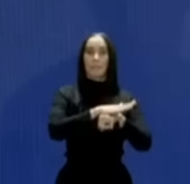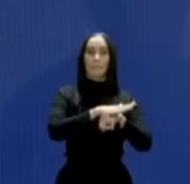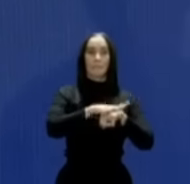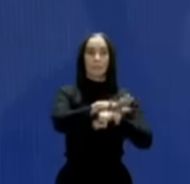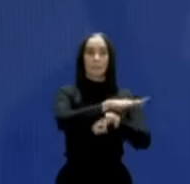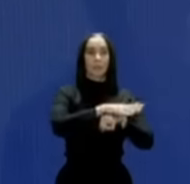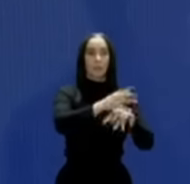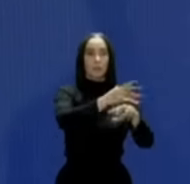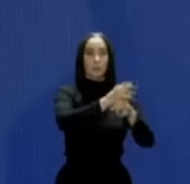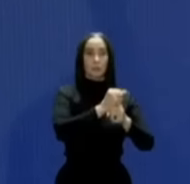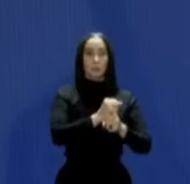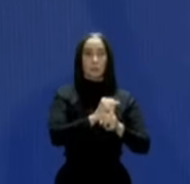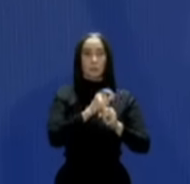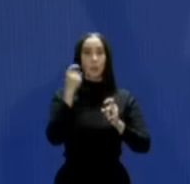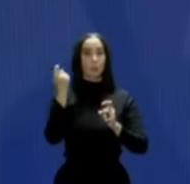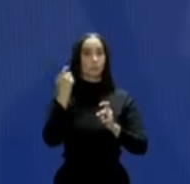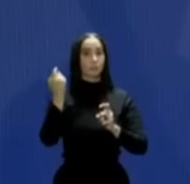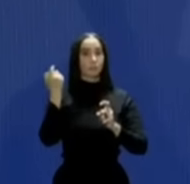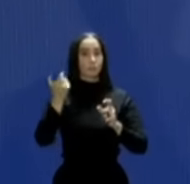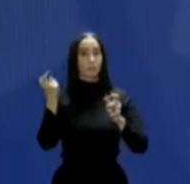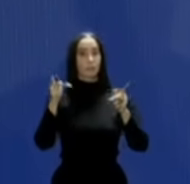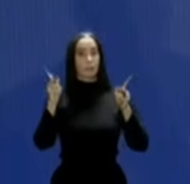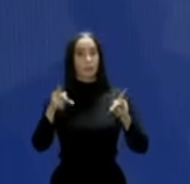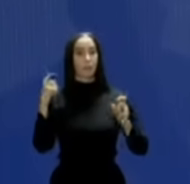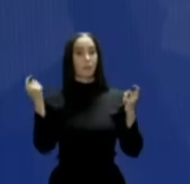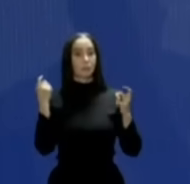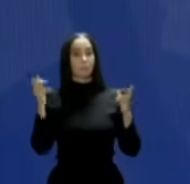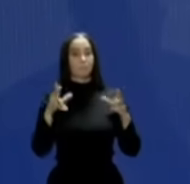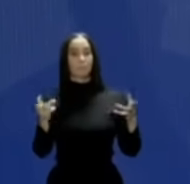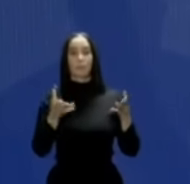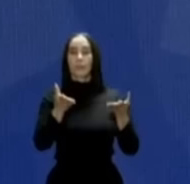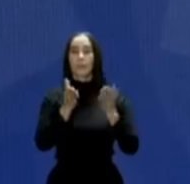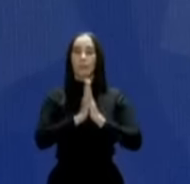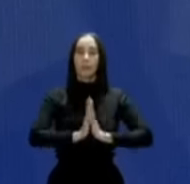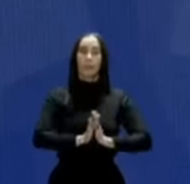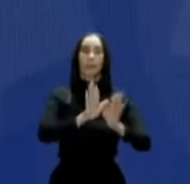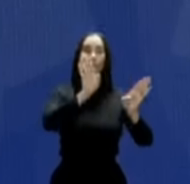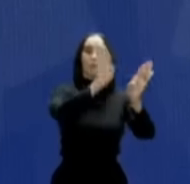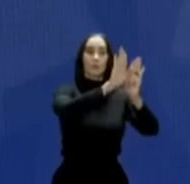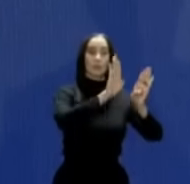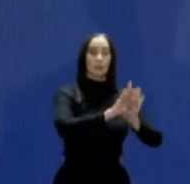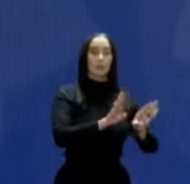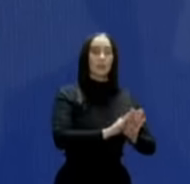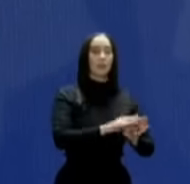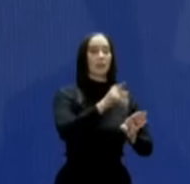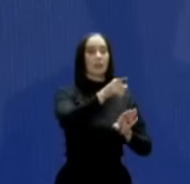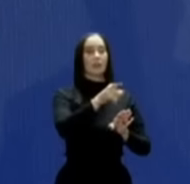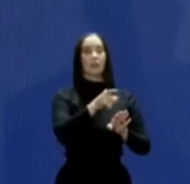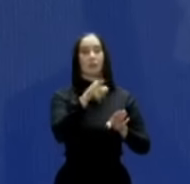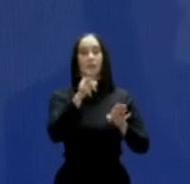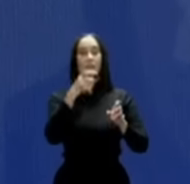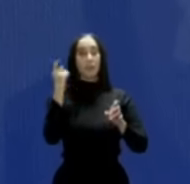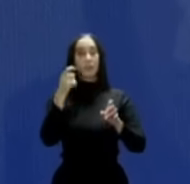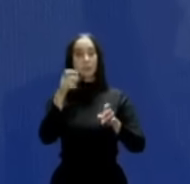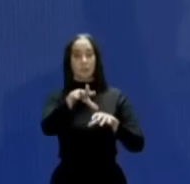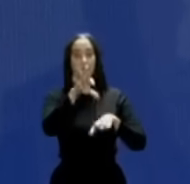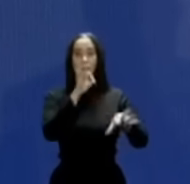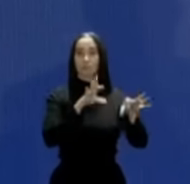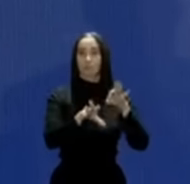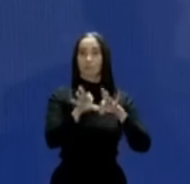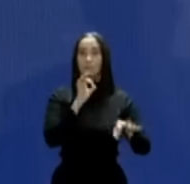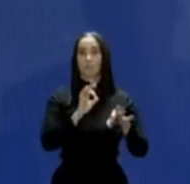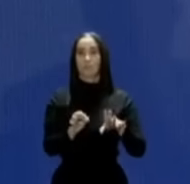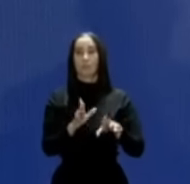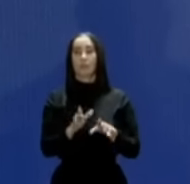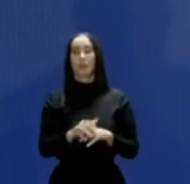sido tomado por una de las bandas. Y nos pidieron cerrar la de Elías Piña porque ellos habían tomado algunos elementos también de